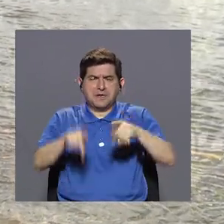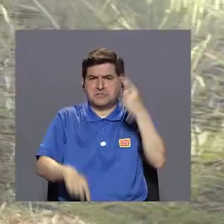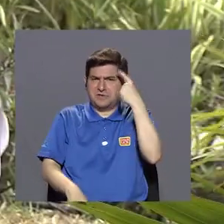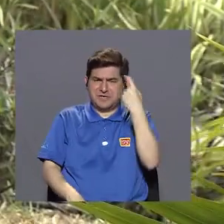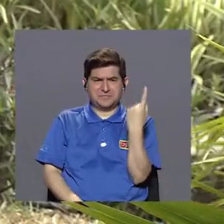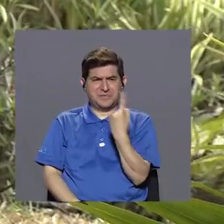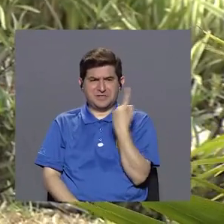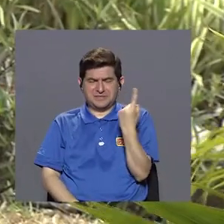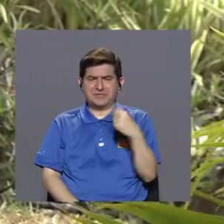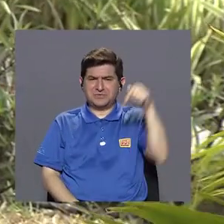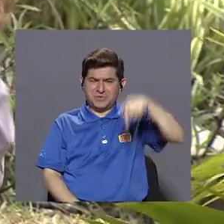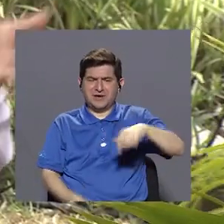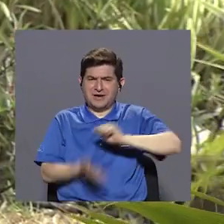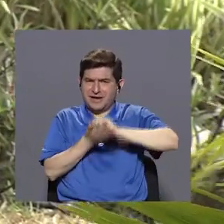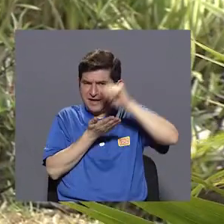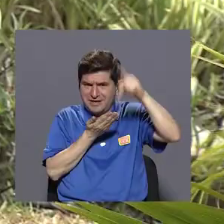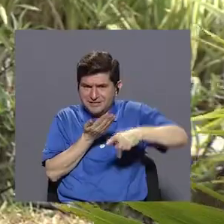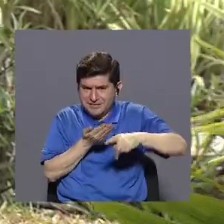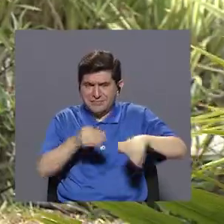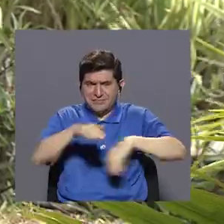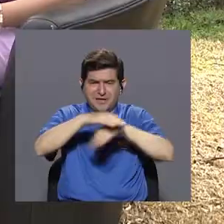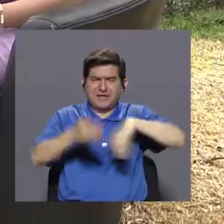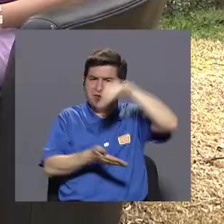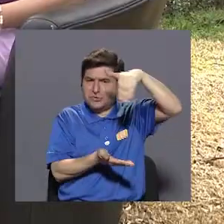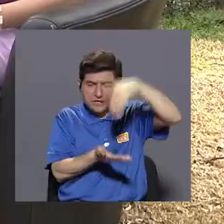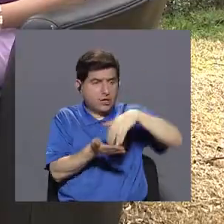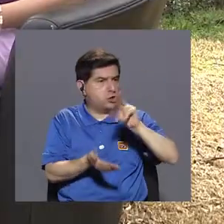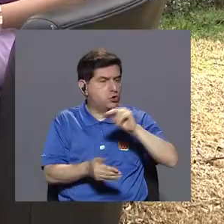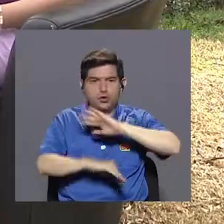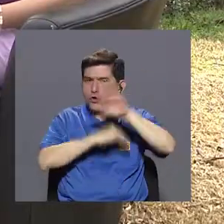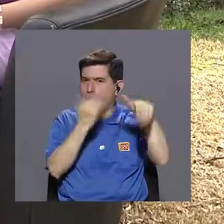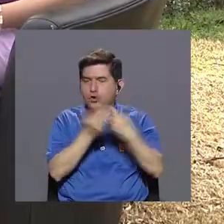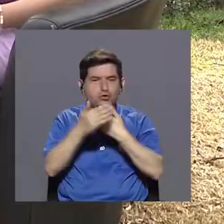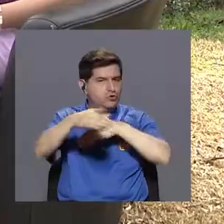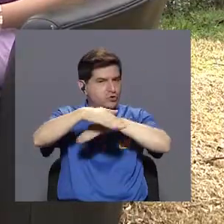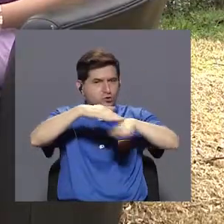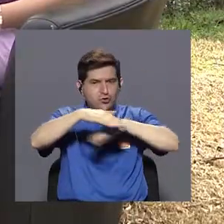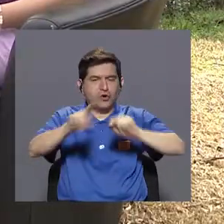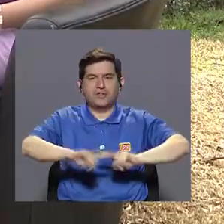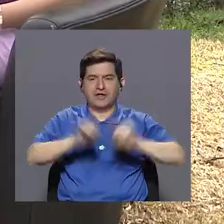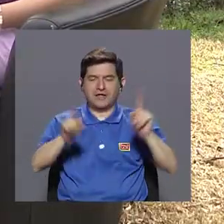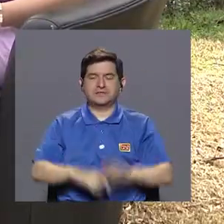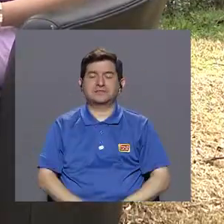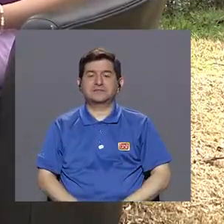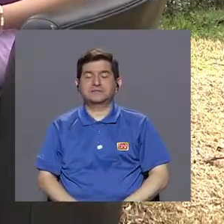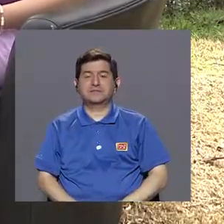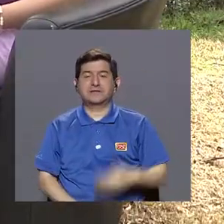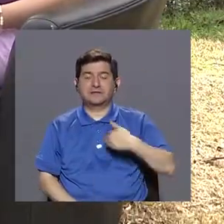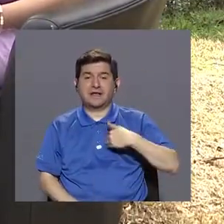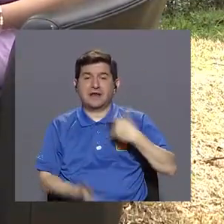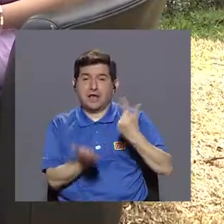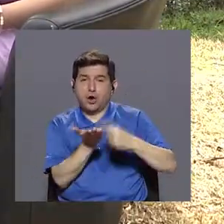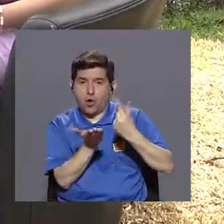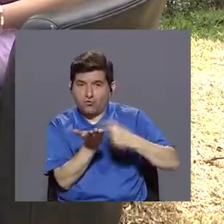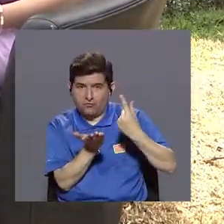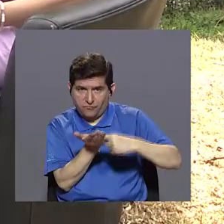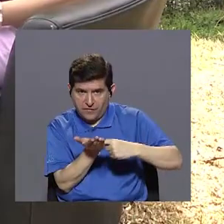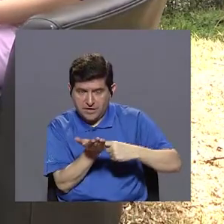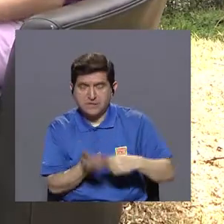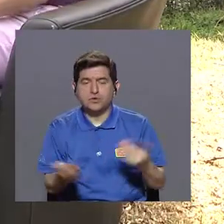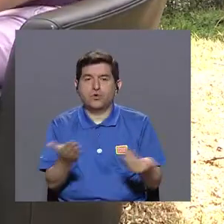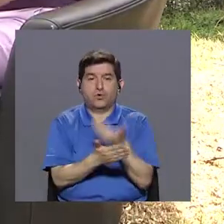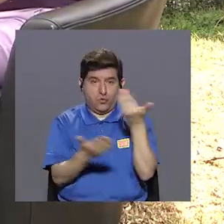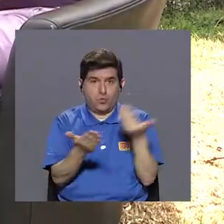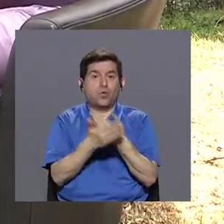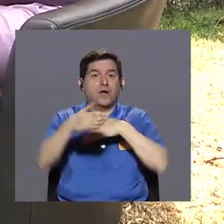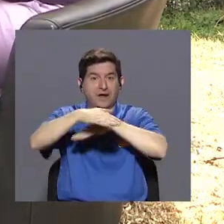gente solo acá en la Rodrigo Facio, en la sede central. Están todas las sedes. Está Golfito, que es la sede